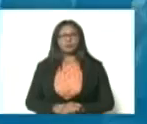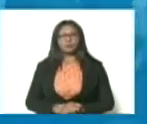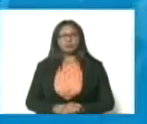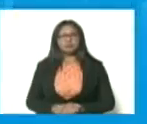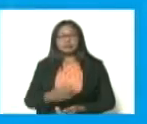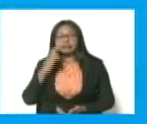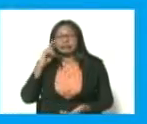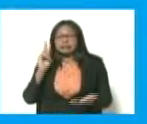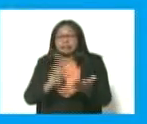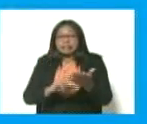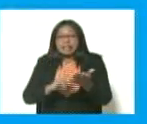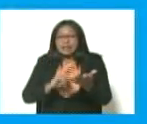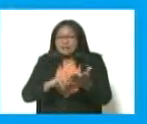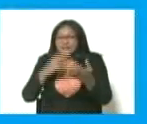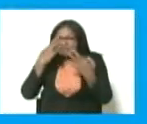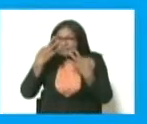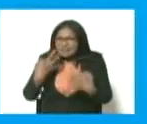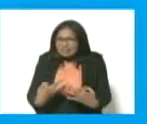De verdad, verdadita.